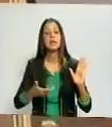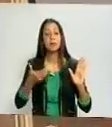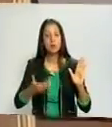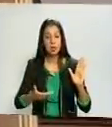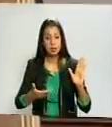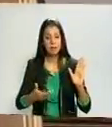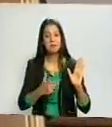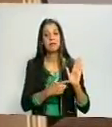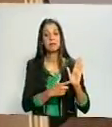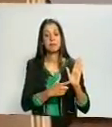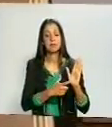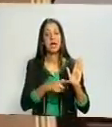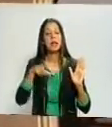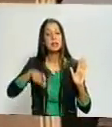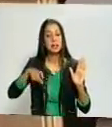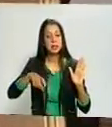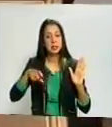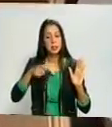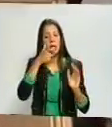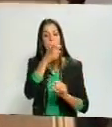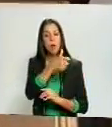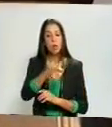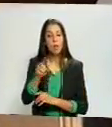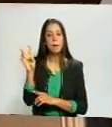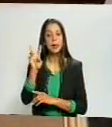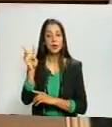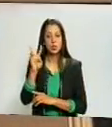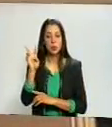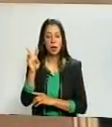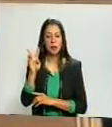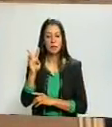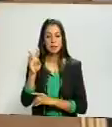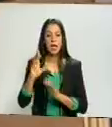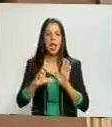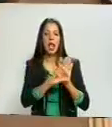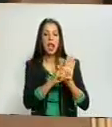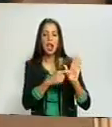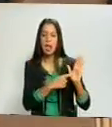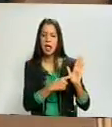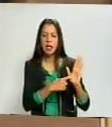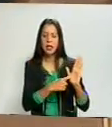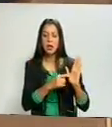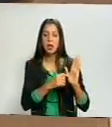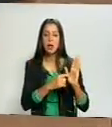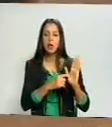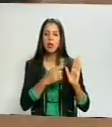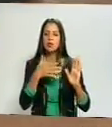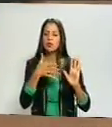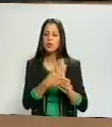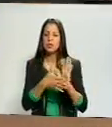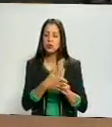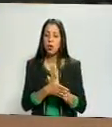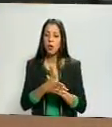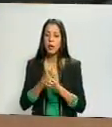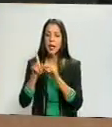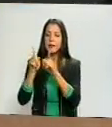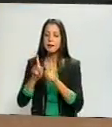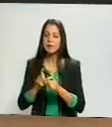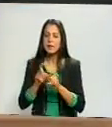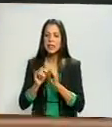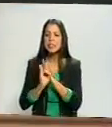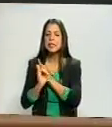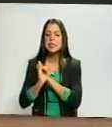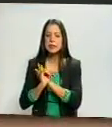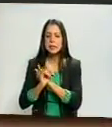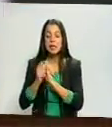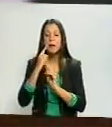necesidad para el pueblo de Venezuela. La ley constitucional de régimen tributario para el desarrollo